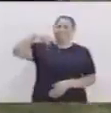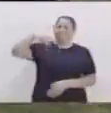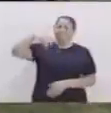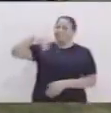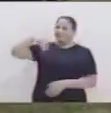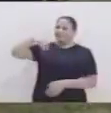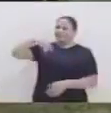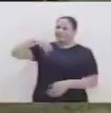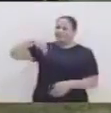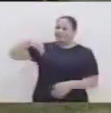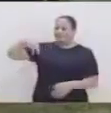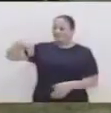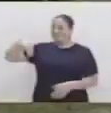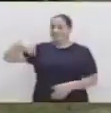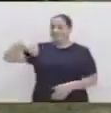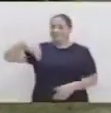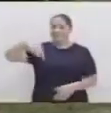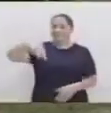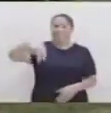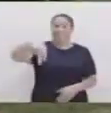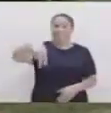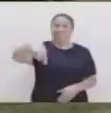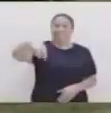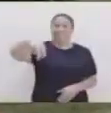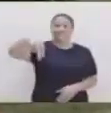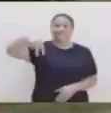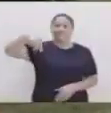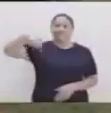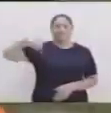Regreso. Cambio de pierna.